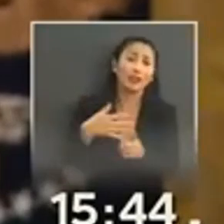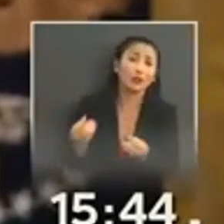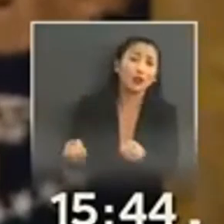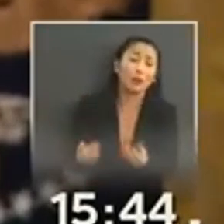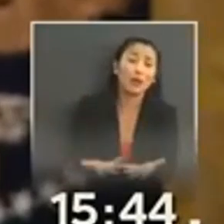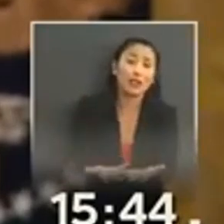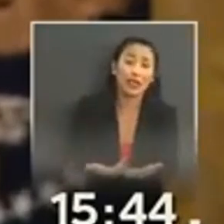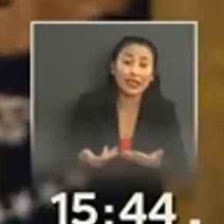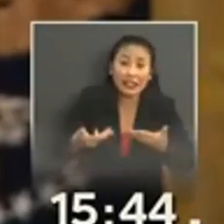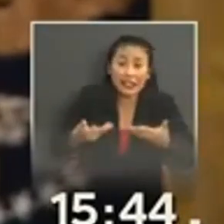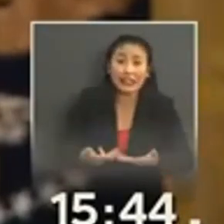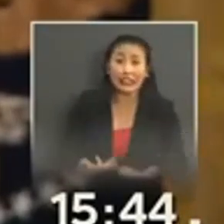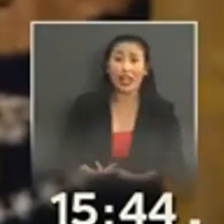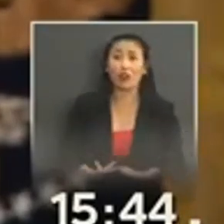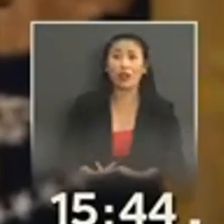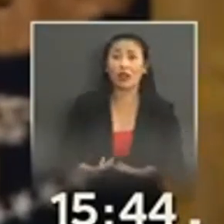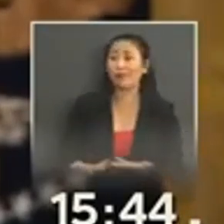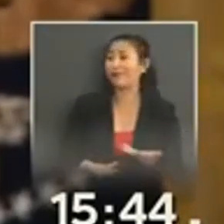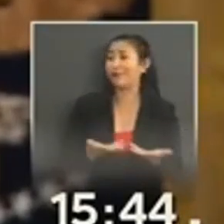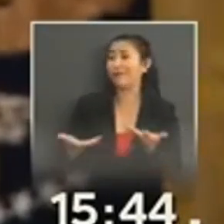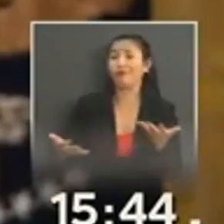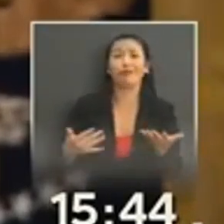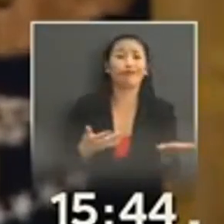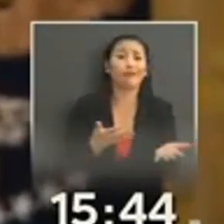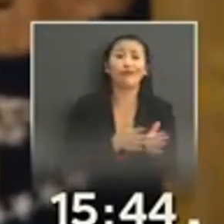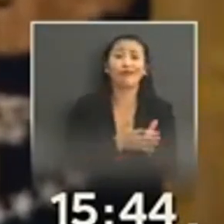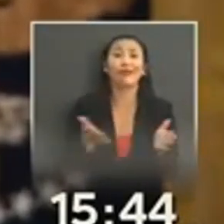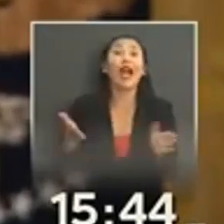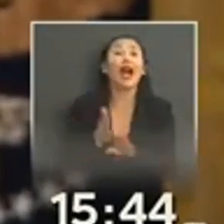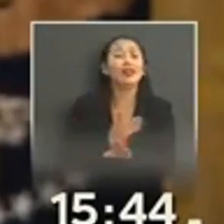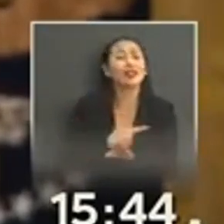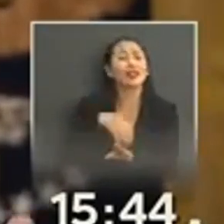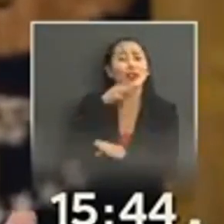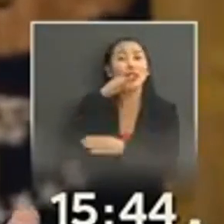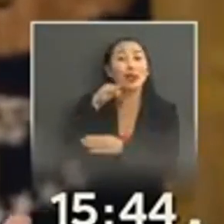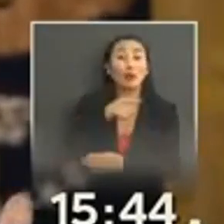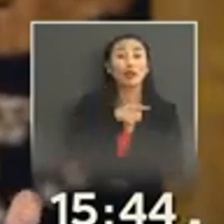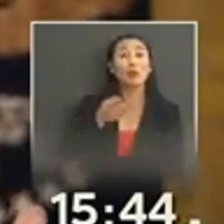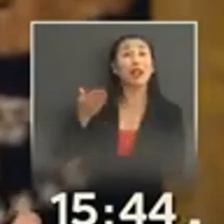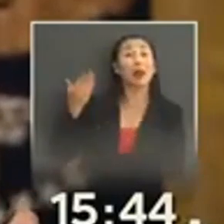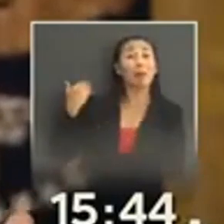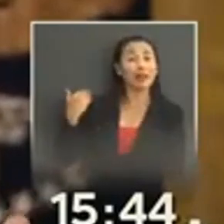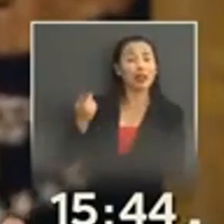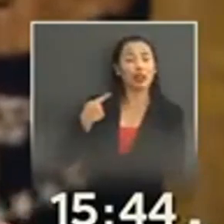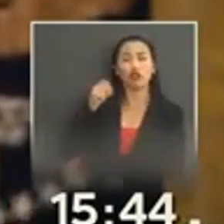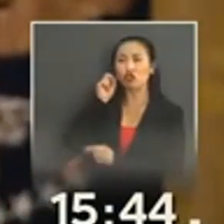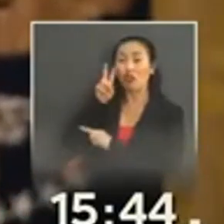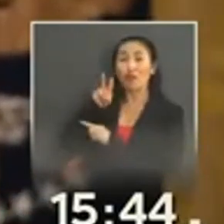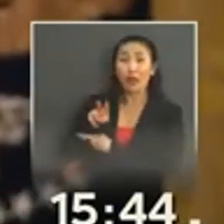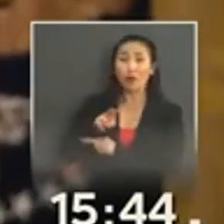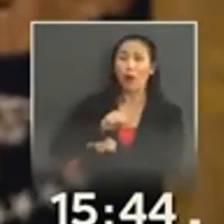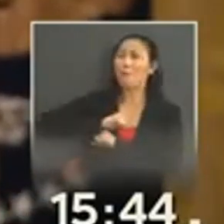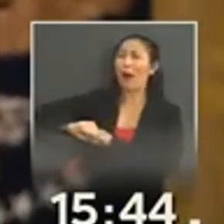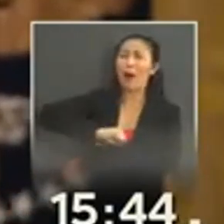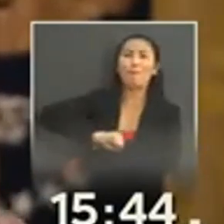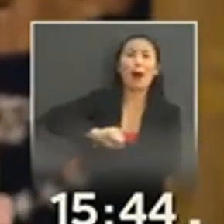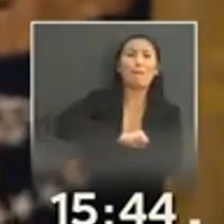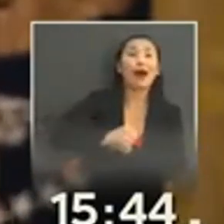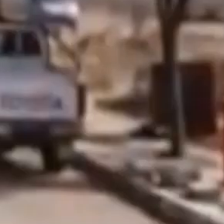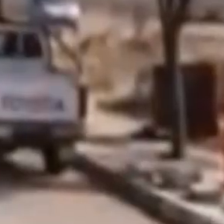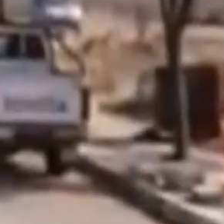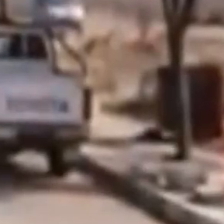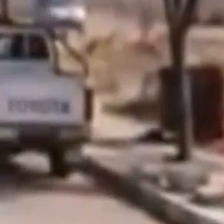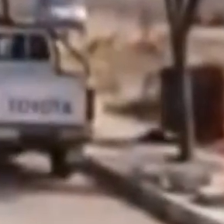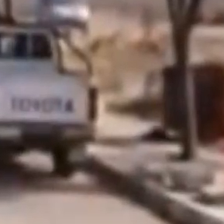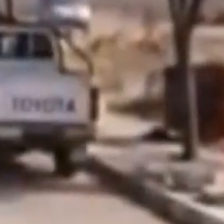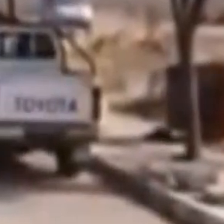un ataque definitivo en contra de Nicolás Maduro. Señores, se va a estar viniendo un ataque en contra de todo este dictador y todos sus funcionarios en el país de Venezuela, señores. Así